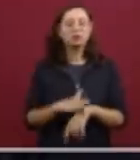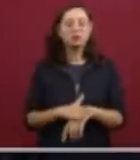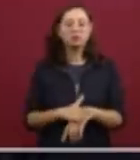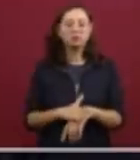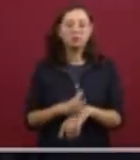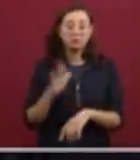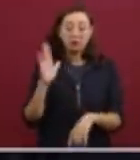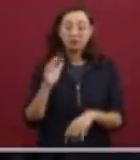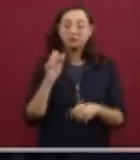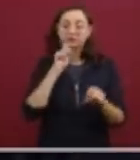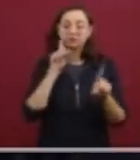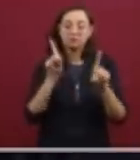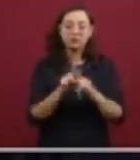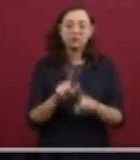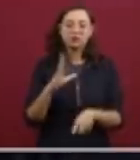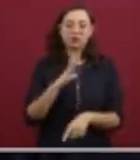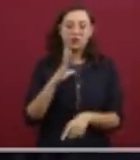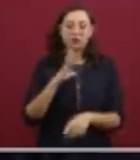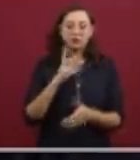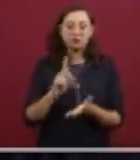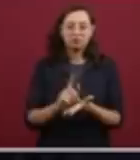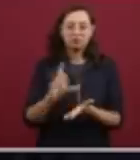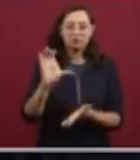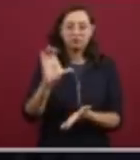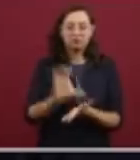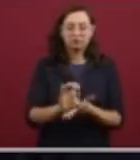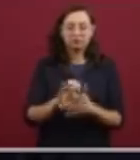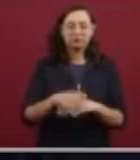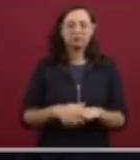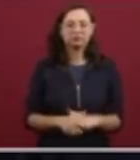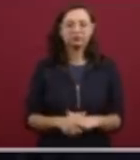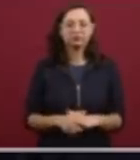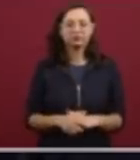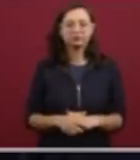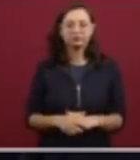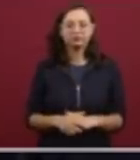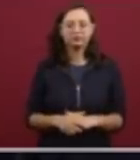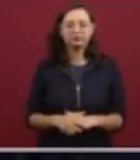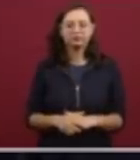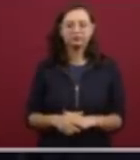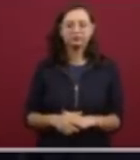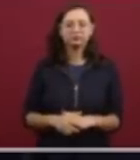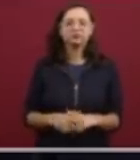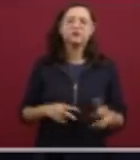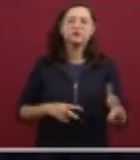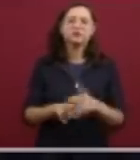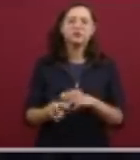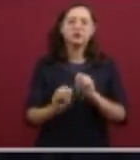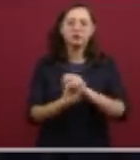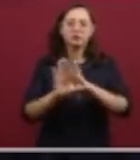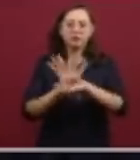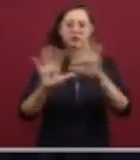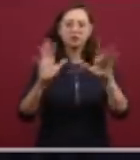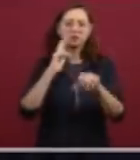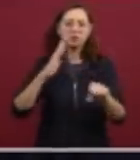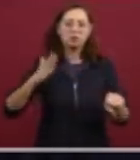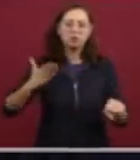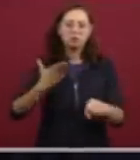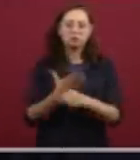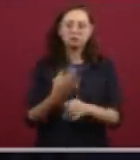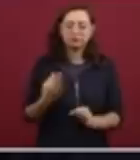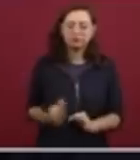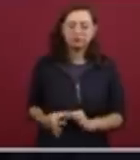alguna discapacidad. El uso transparente, responsable y eficiente de los recursos